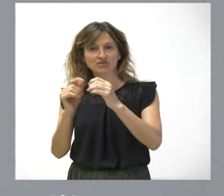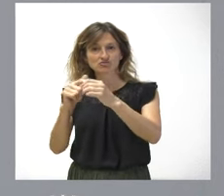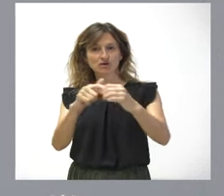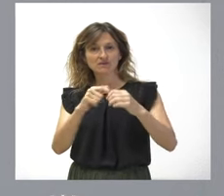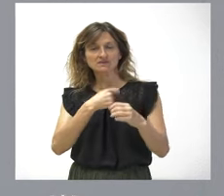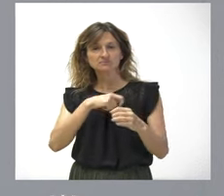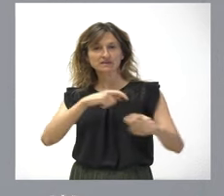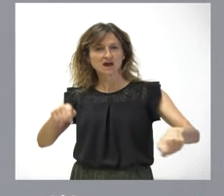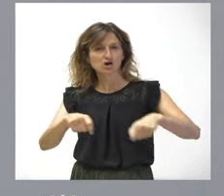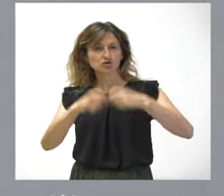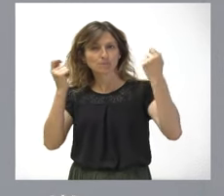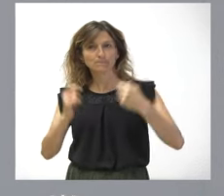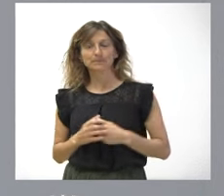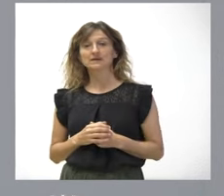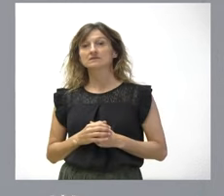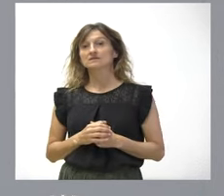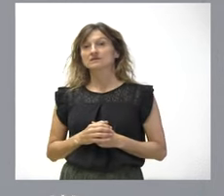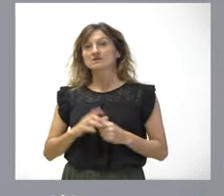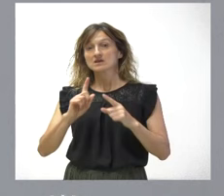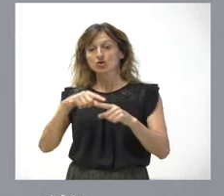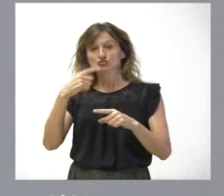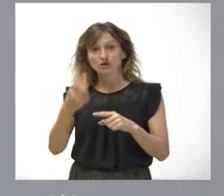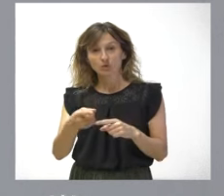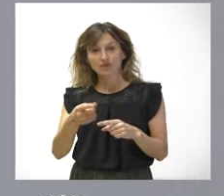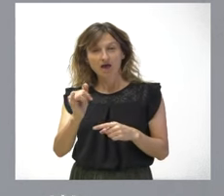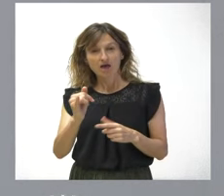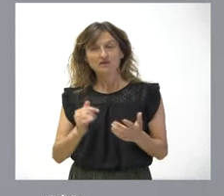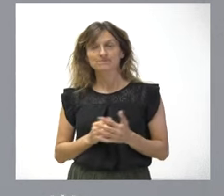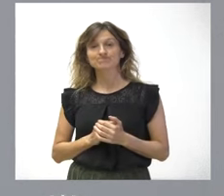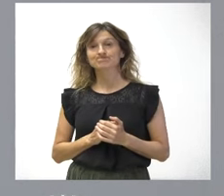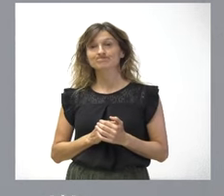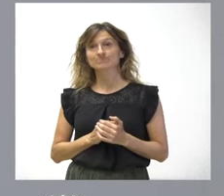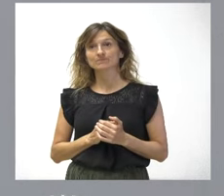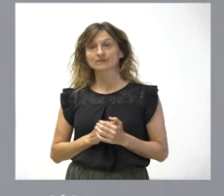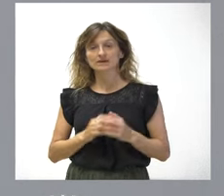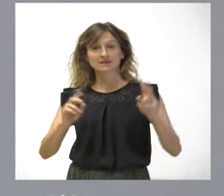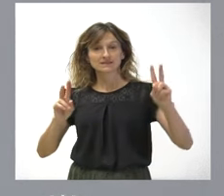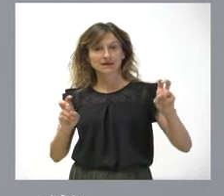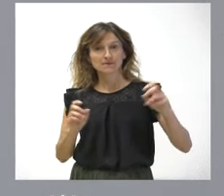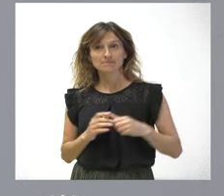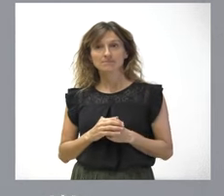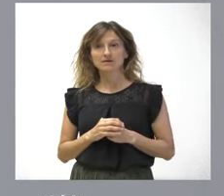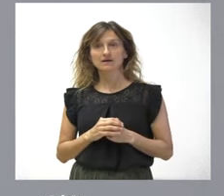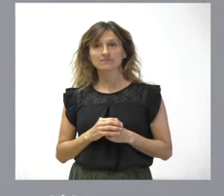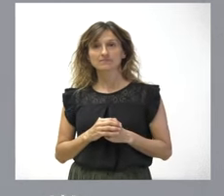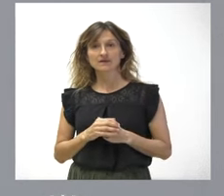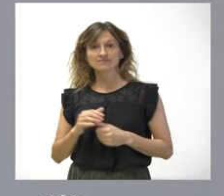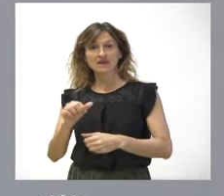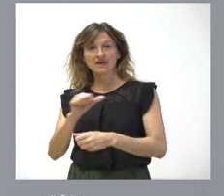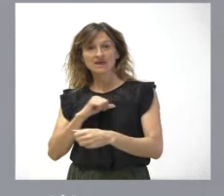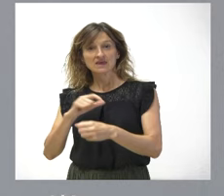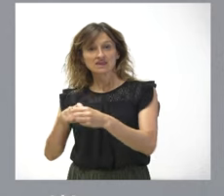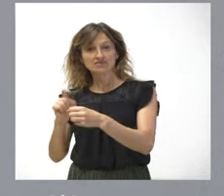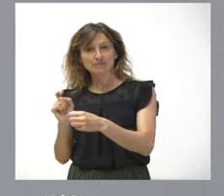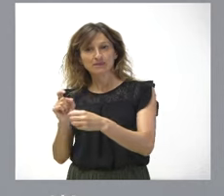españoles y Y que además trae como consecuencia el llevar a cabo toda la hoja de ruta independentista que estaban